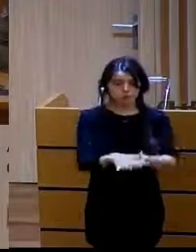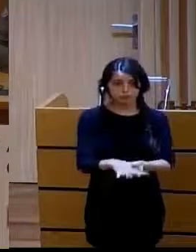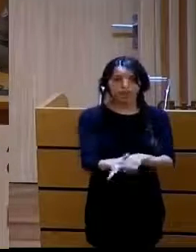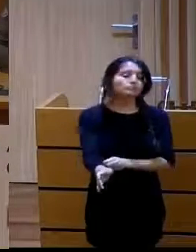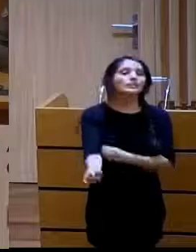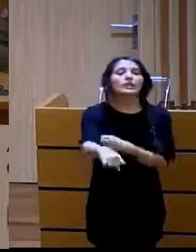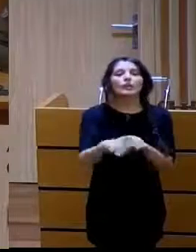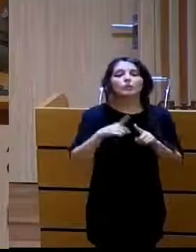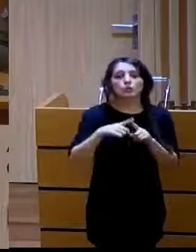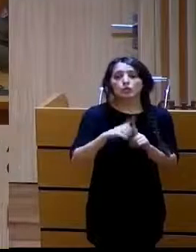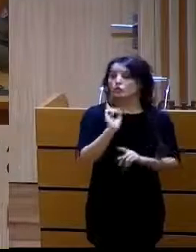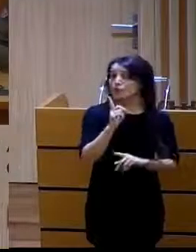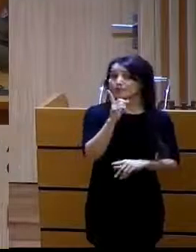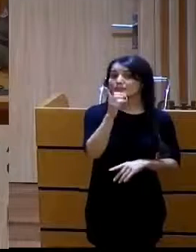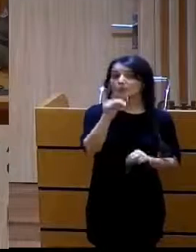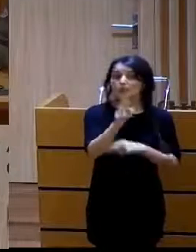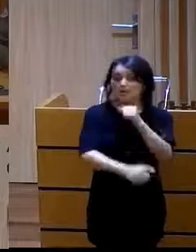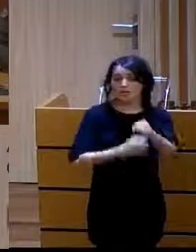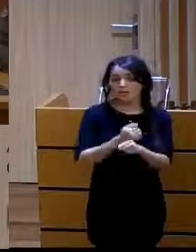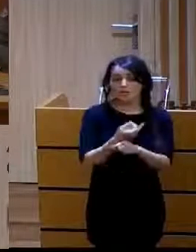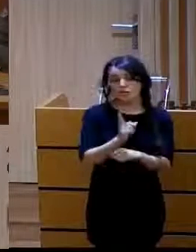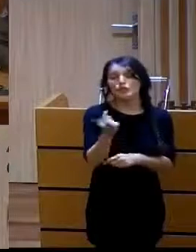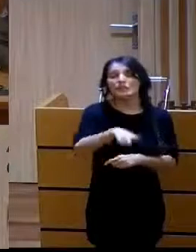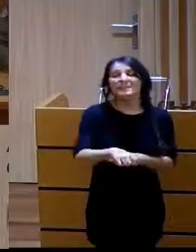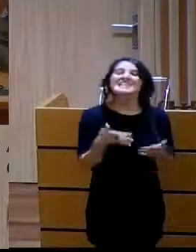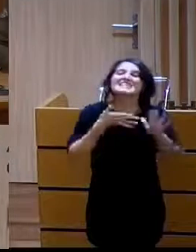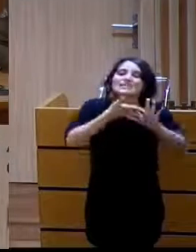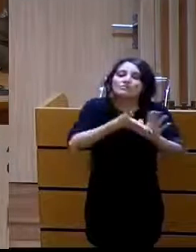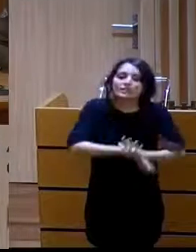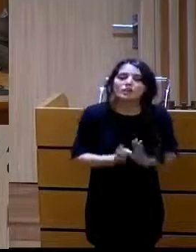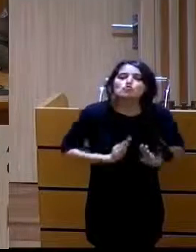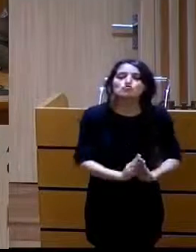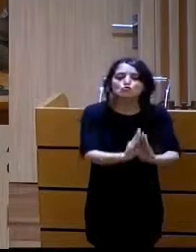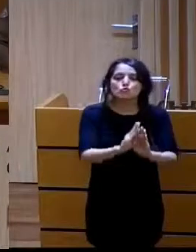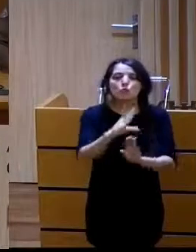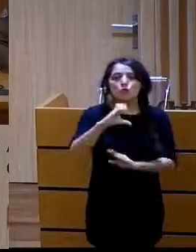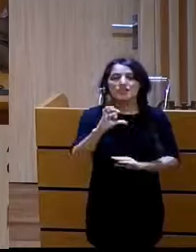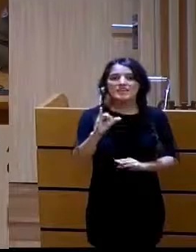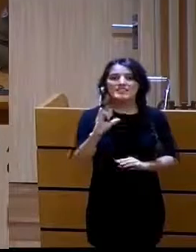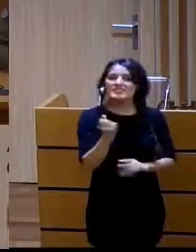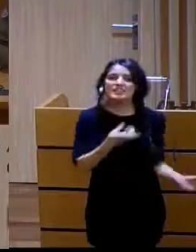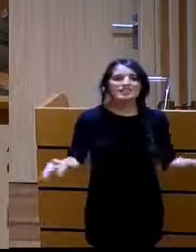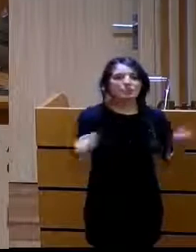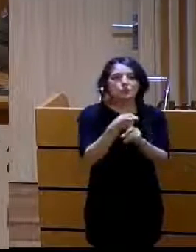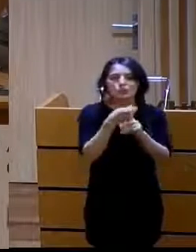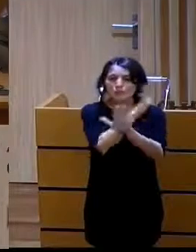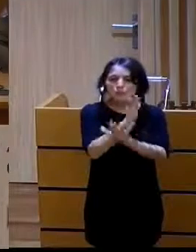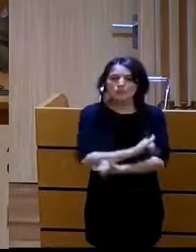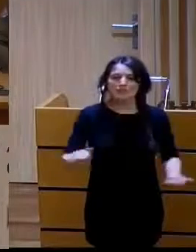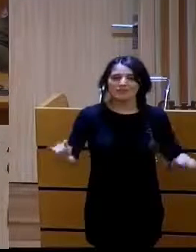por lo que ha significado. El CESIA es un hallazgo feliz, afortunado, de colaboración